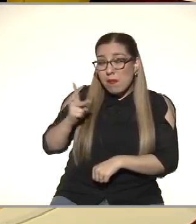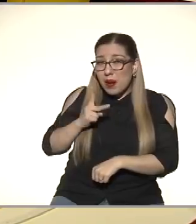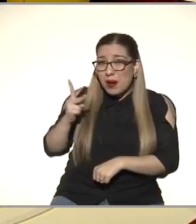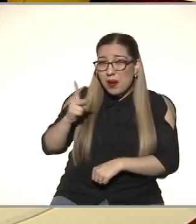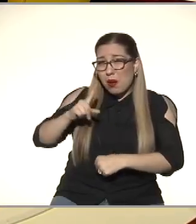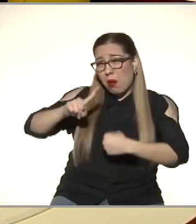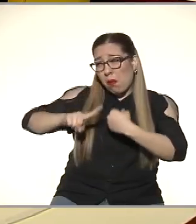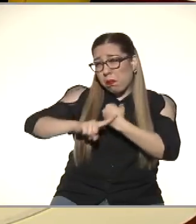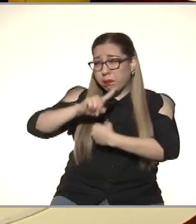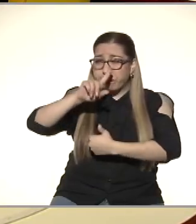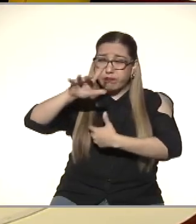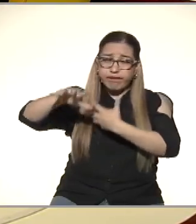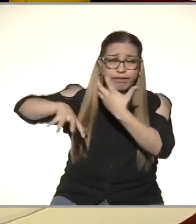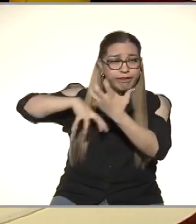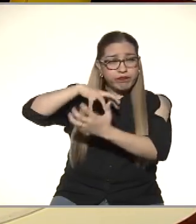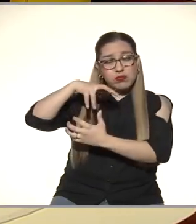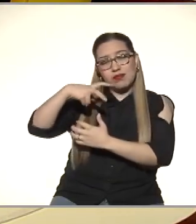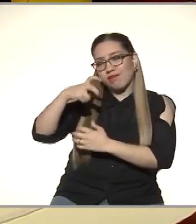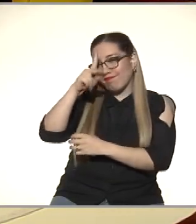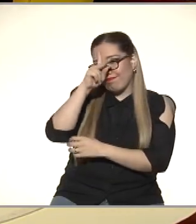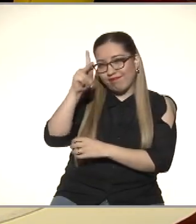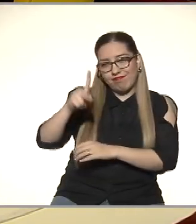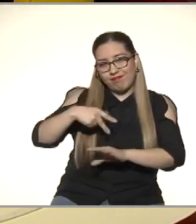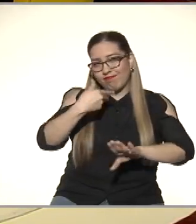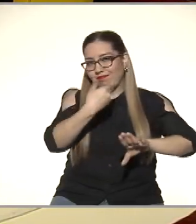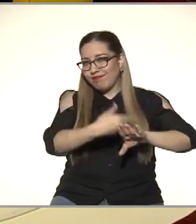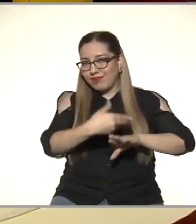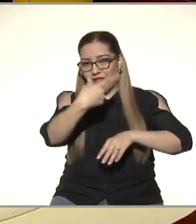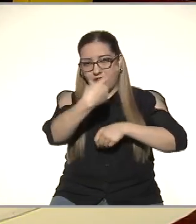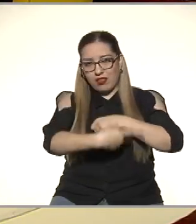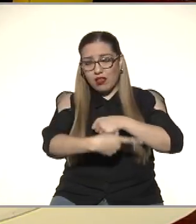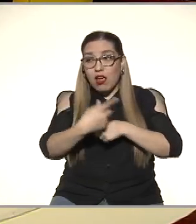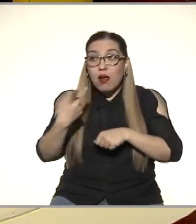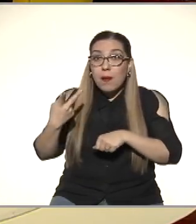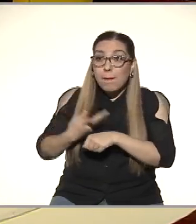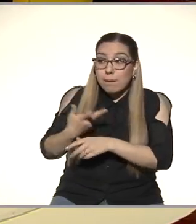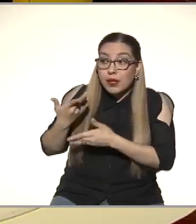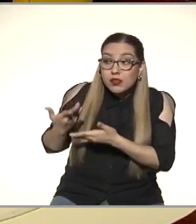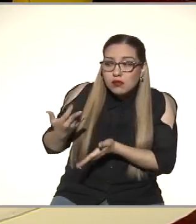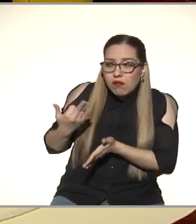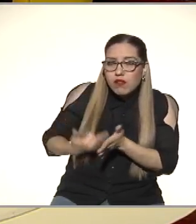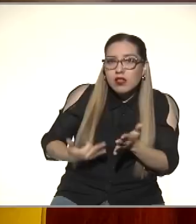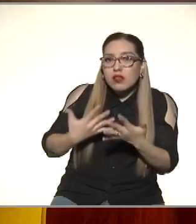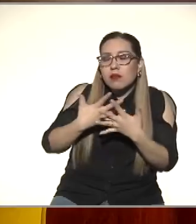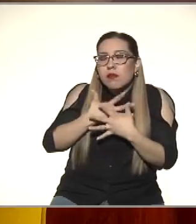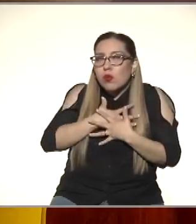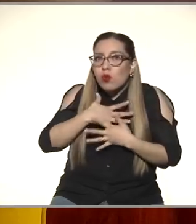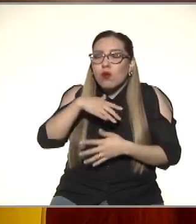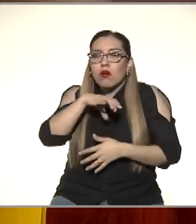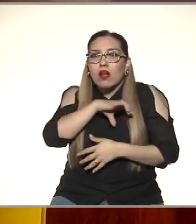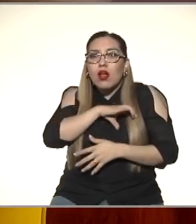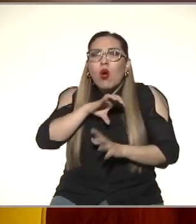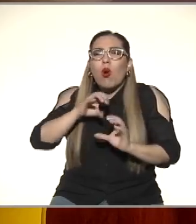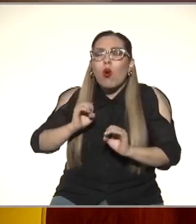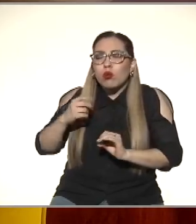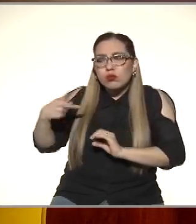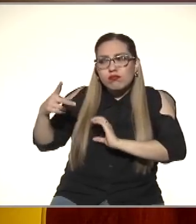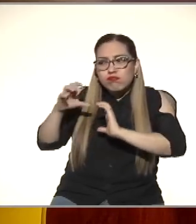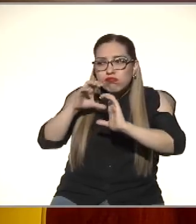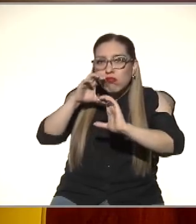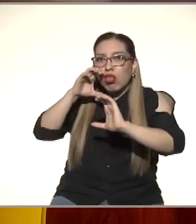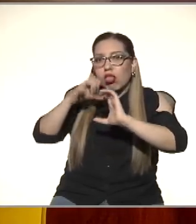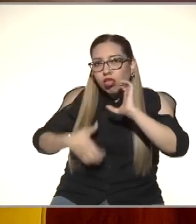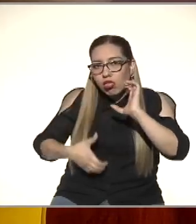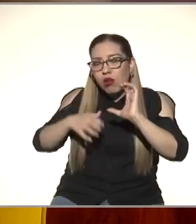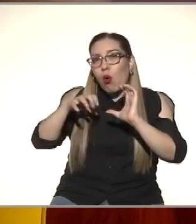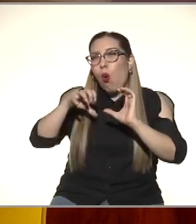este análisis de, bueno, ¿qué fue lo que pasó? ¿Hubo falta de amor o no? ¿O había como mala comunicación? ¿O había